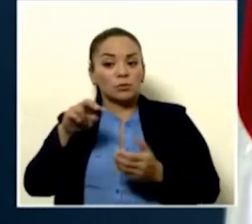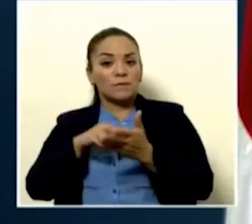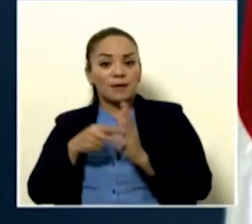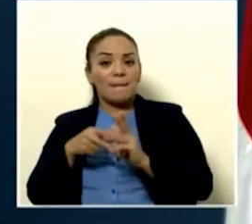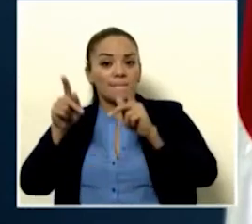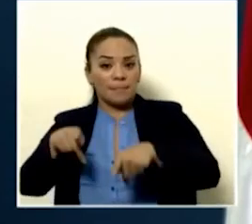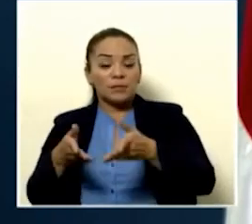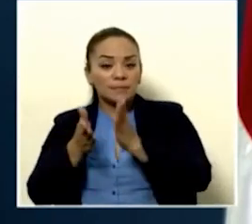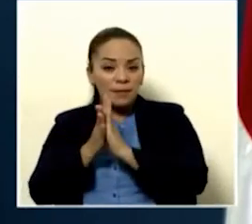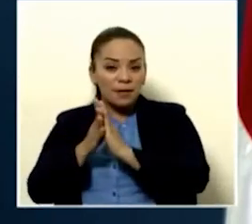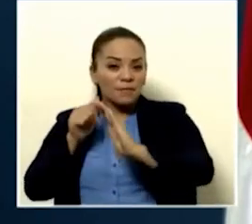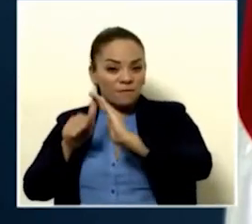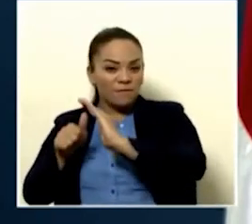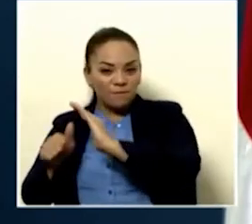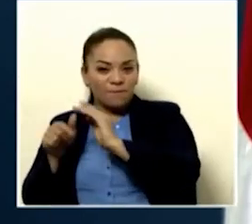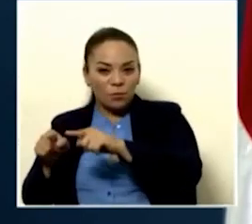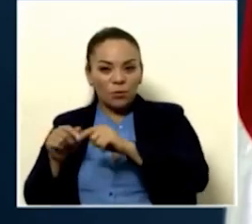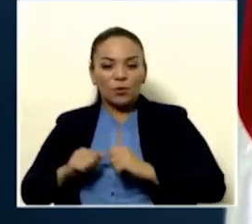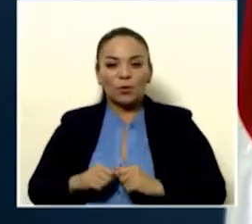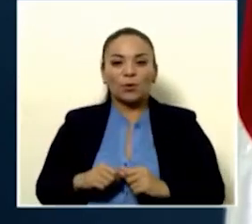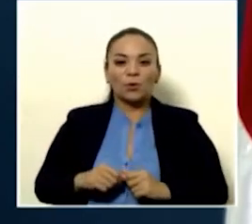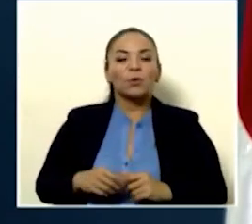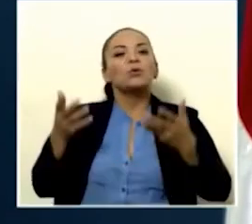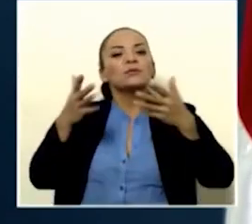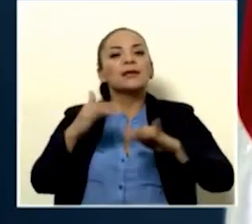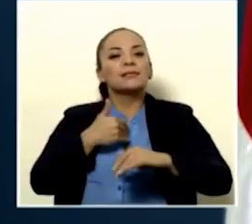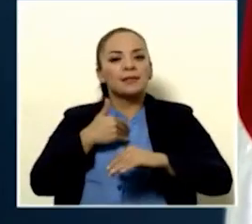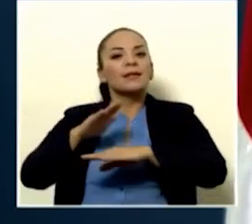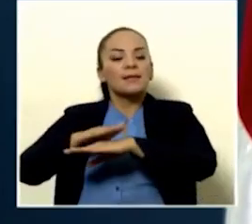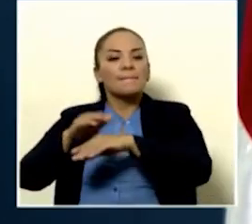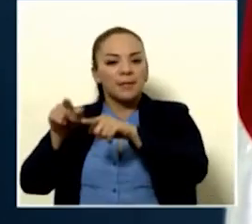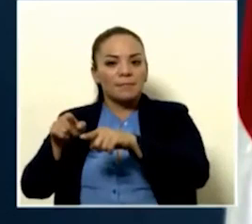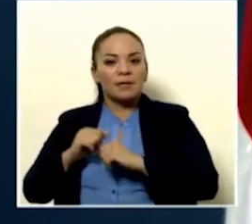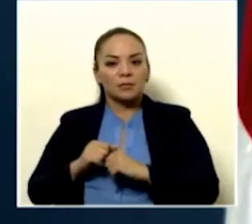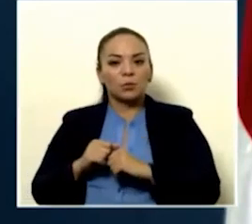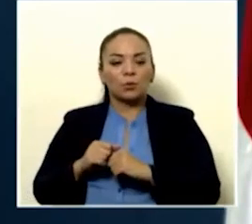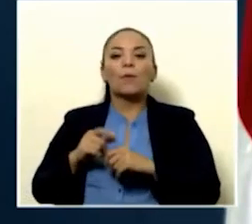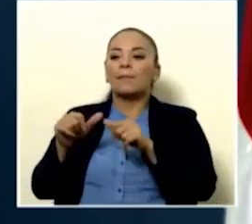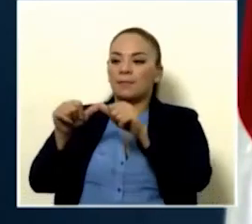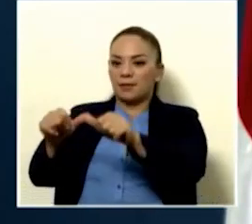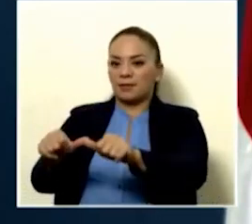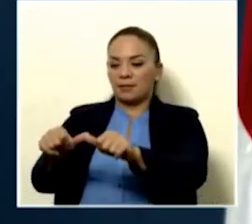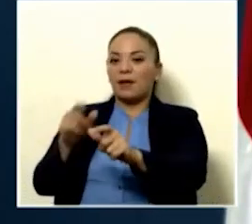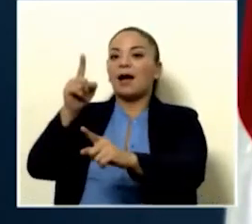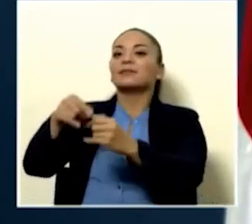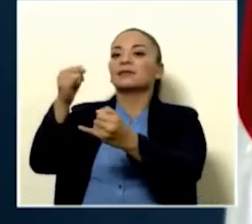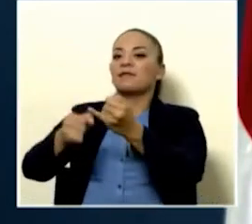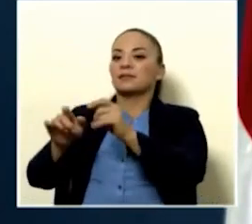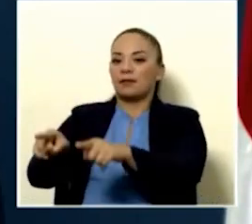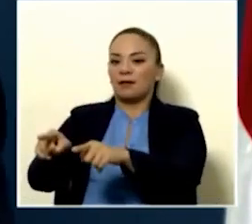de refugio, los que ya tienen el permiso, lo van a mantener hasta que se les